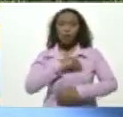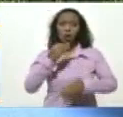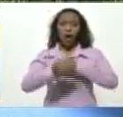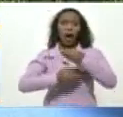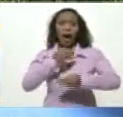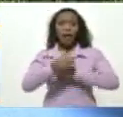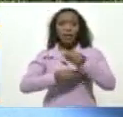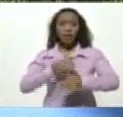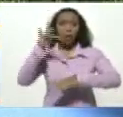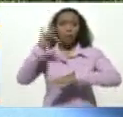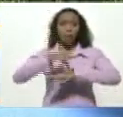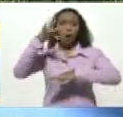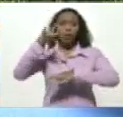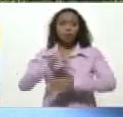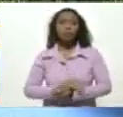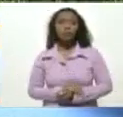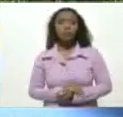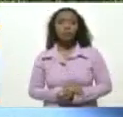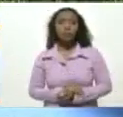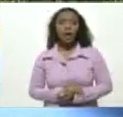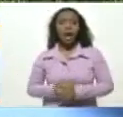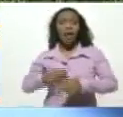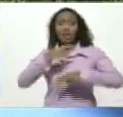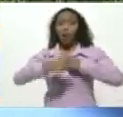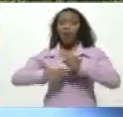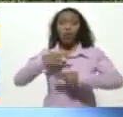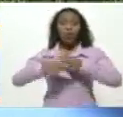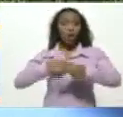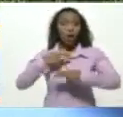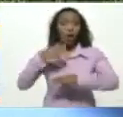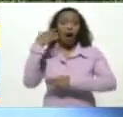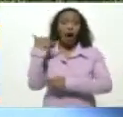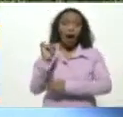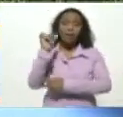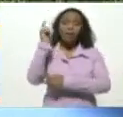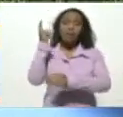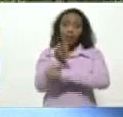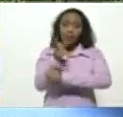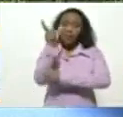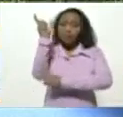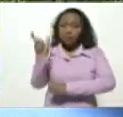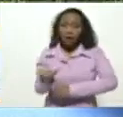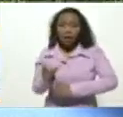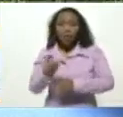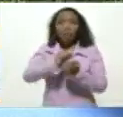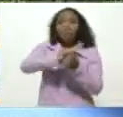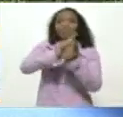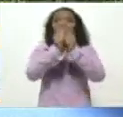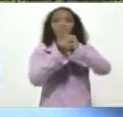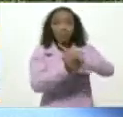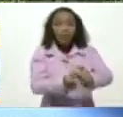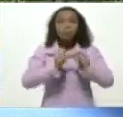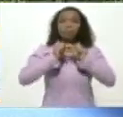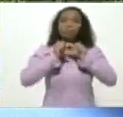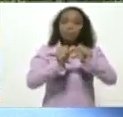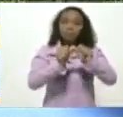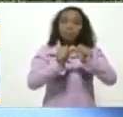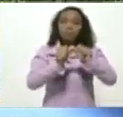que nos toca. La revolución tiene que ser el cambio